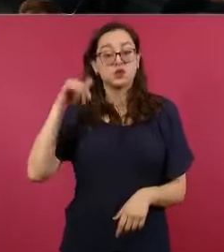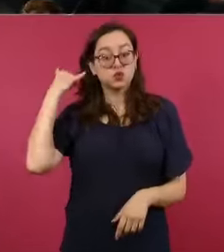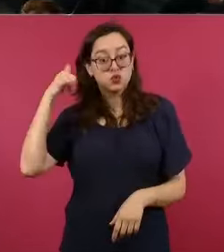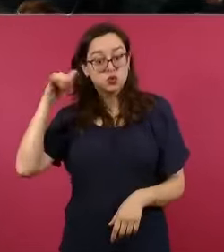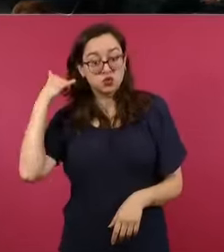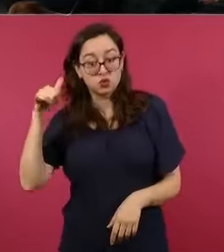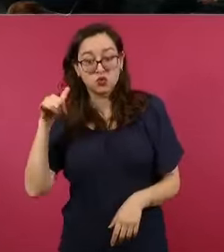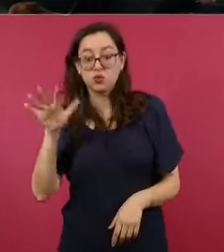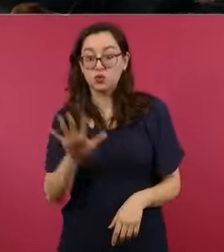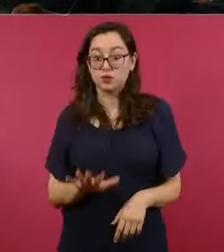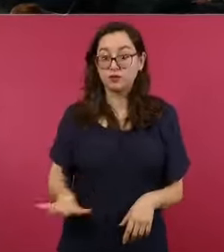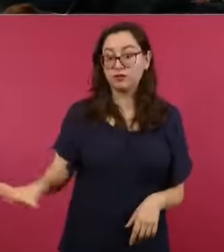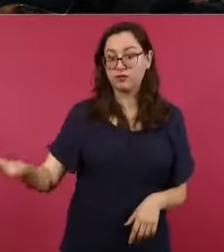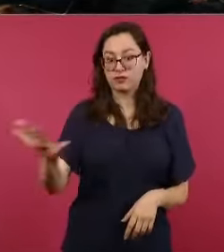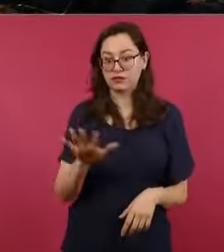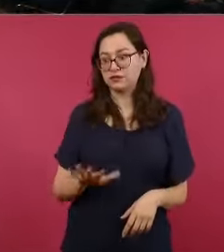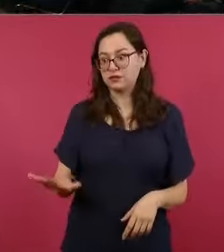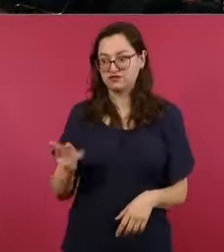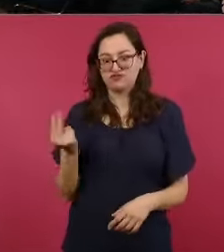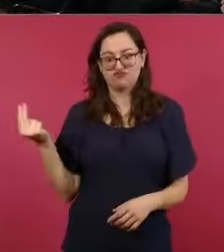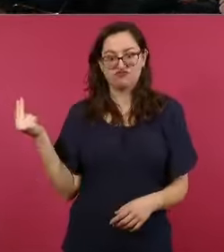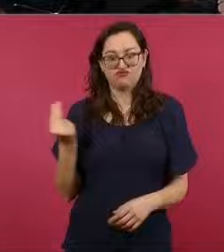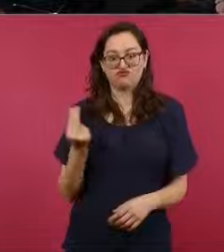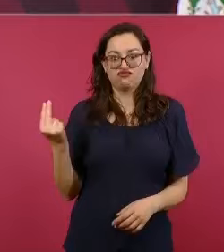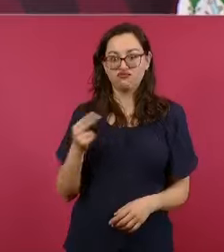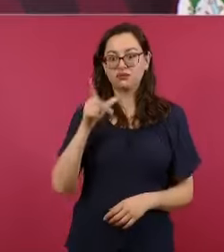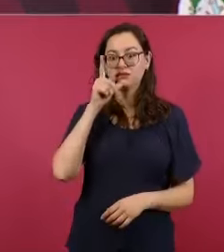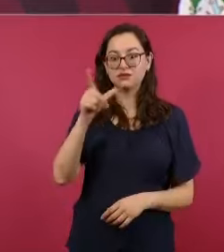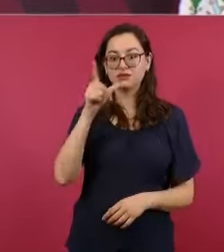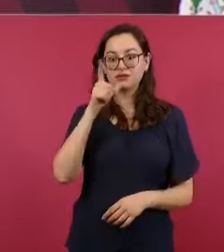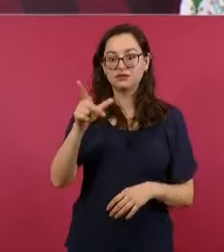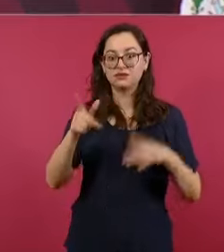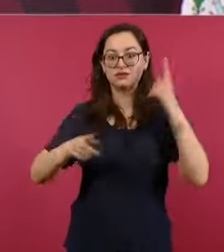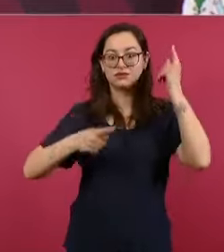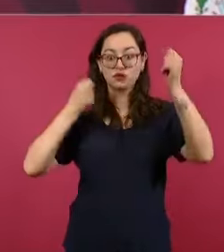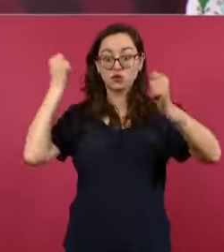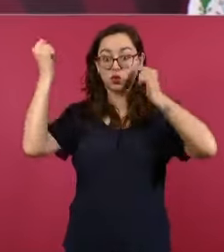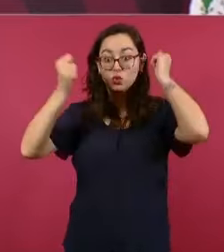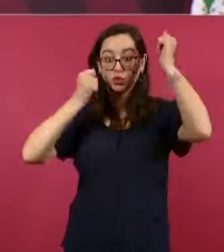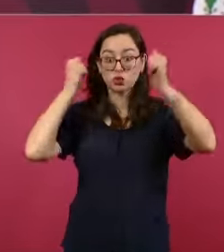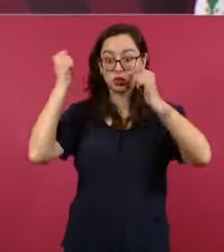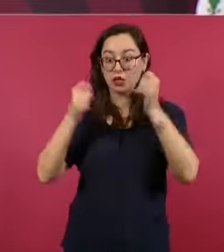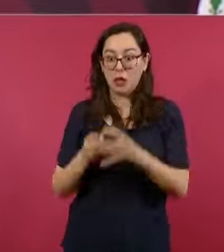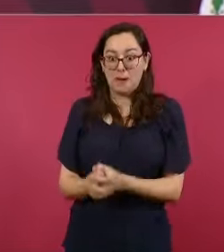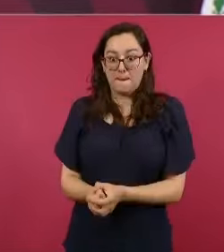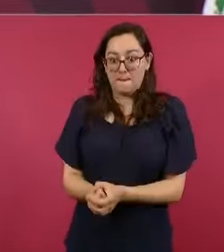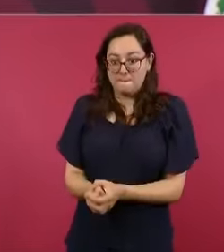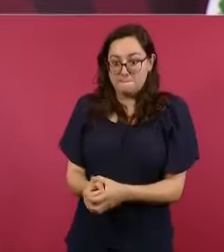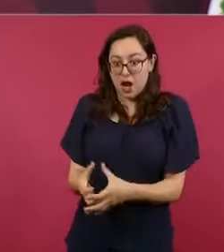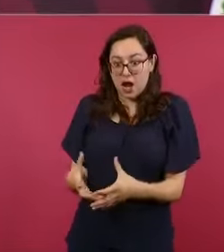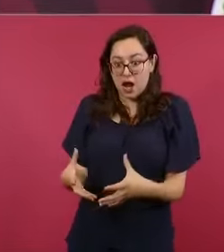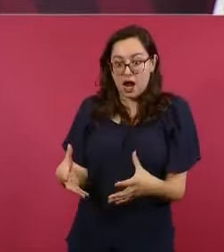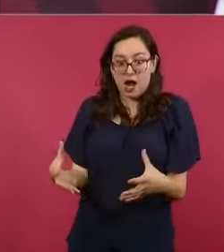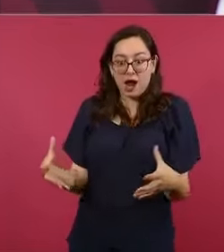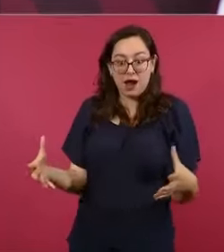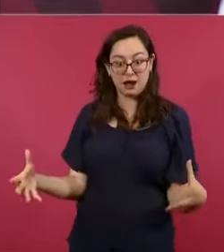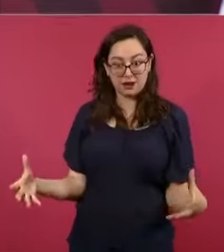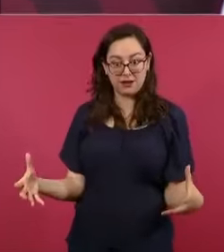zona turística que va a crecer mucho está creciendo mucho